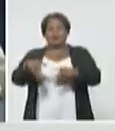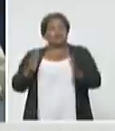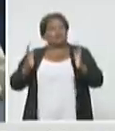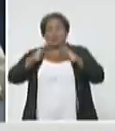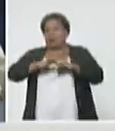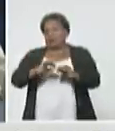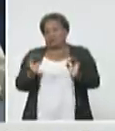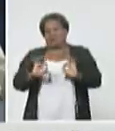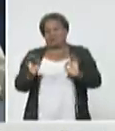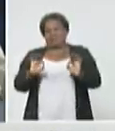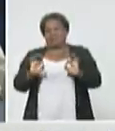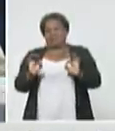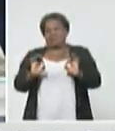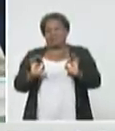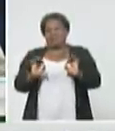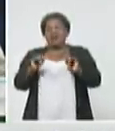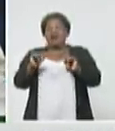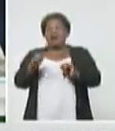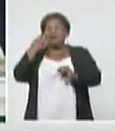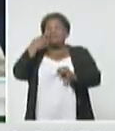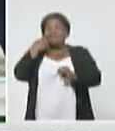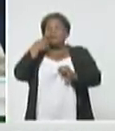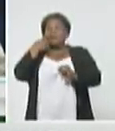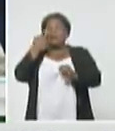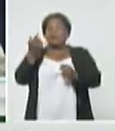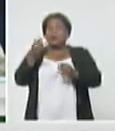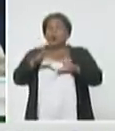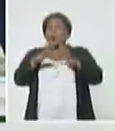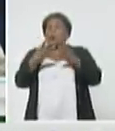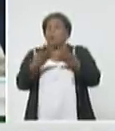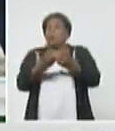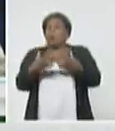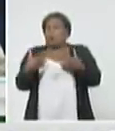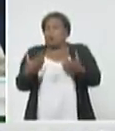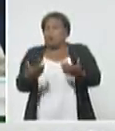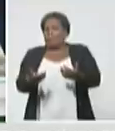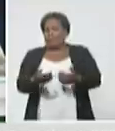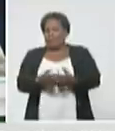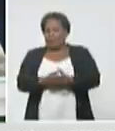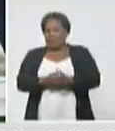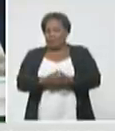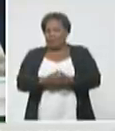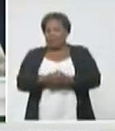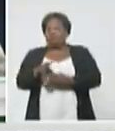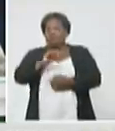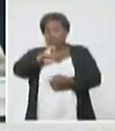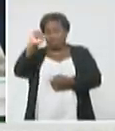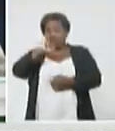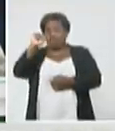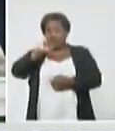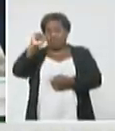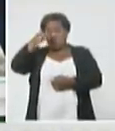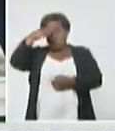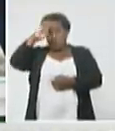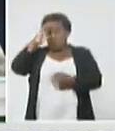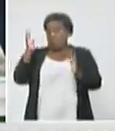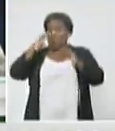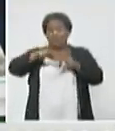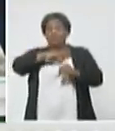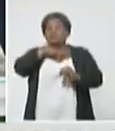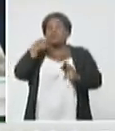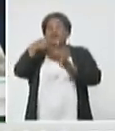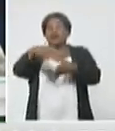cual vamos a ver ahora en el comportamiento del mundo, que es un logro de los